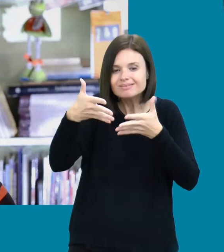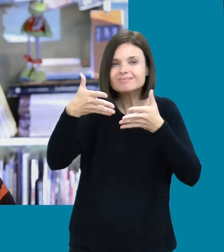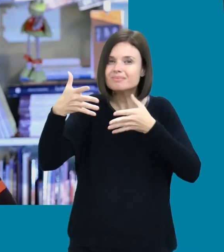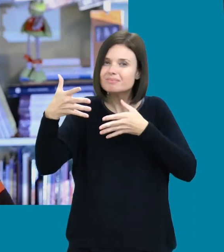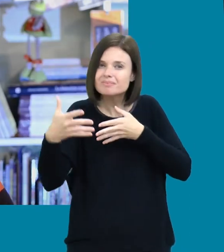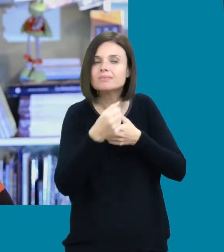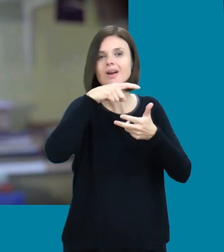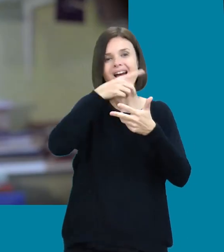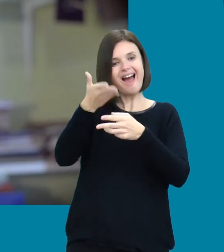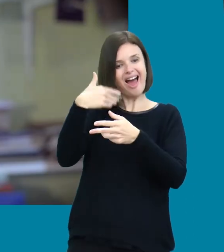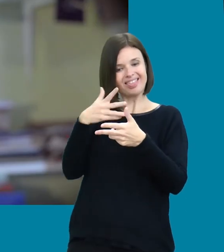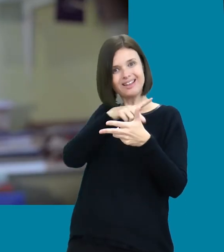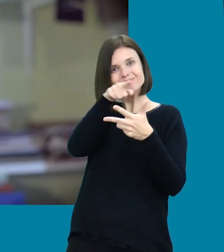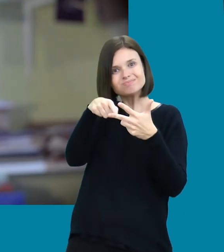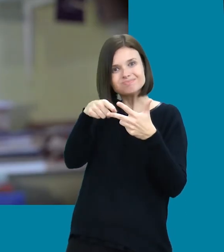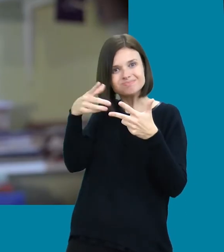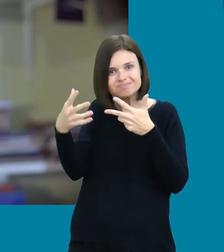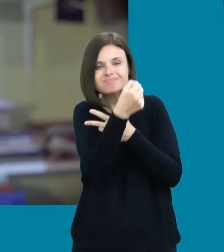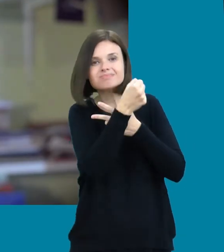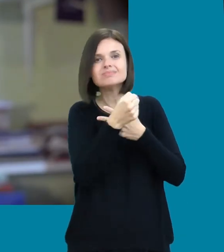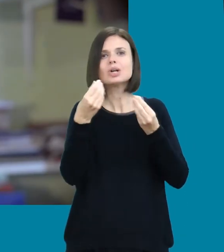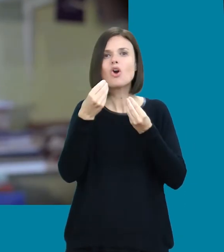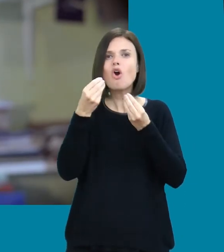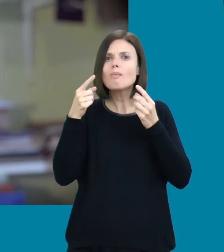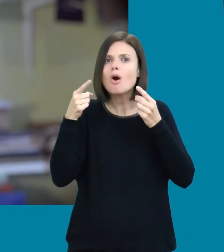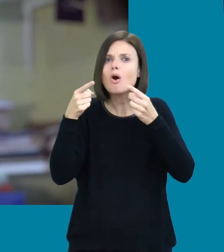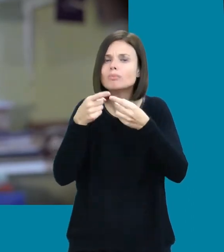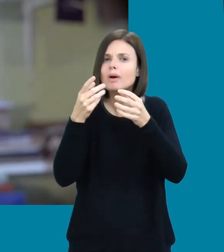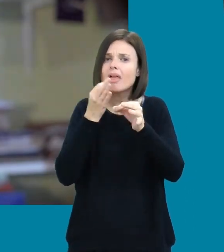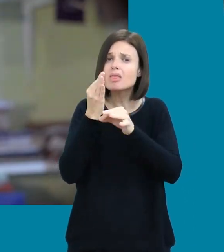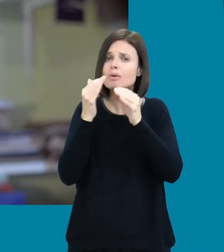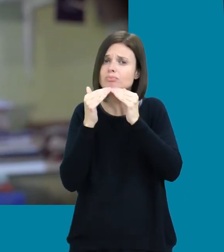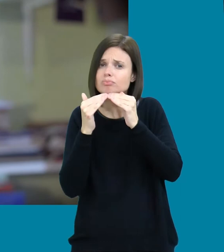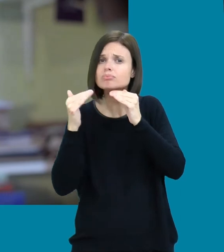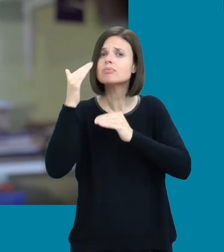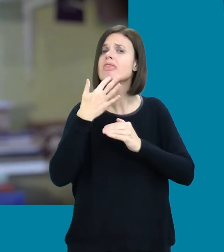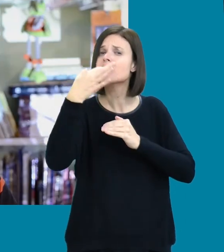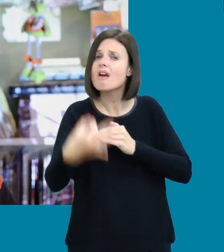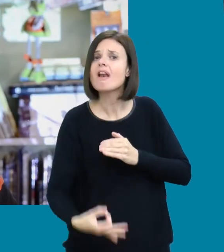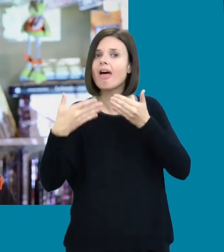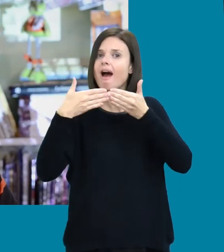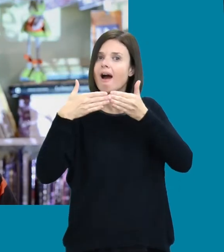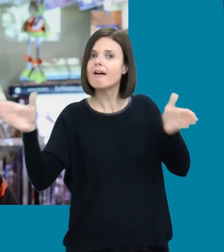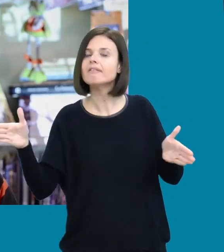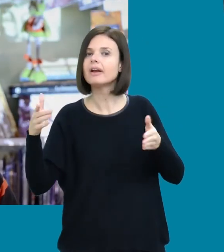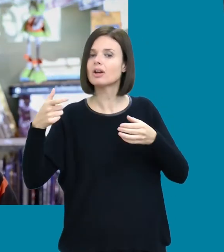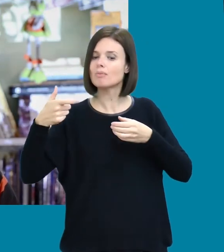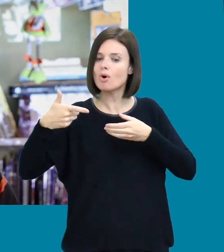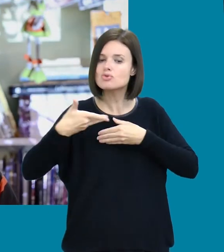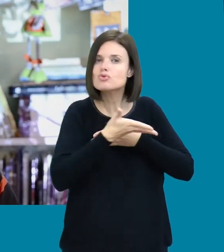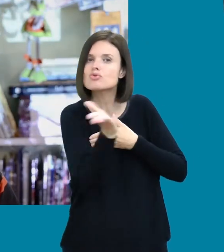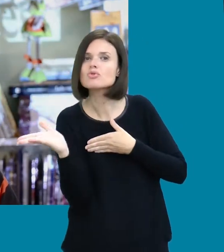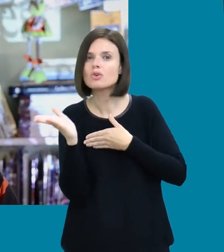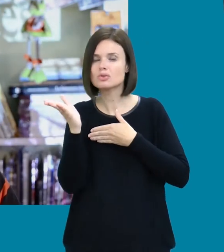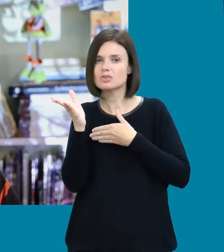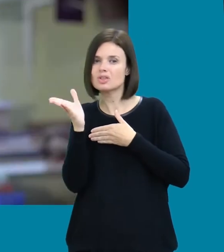tres ejes que yo mencionaba. Con cómo logramos que la educación superior esté verdaderamente abierta, tener una sociedad en